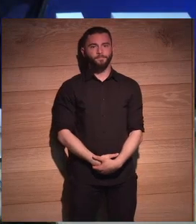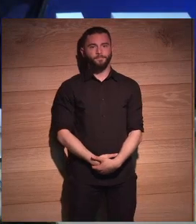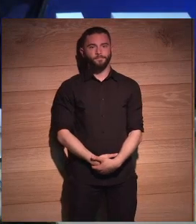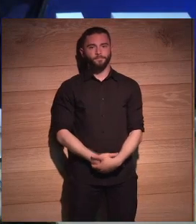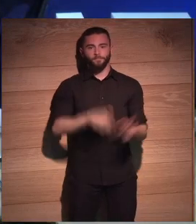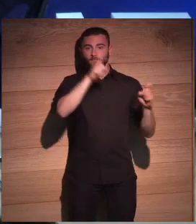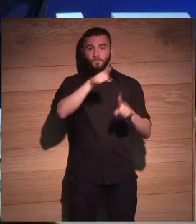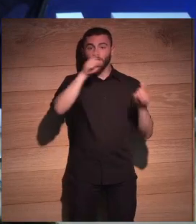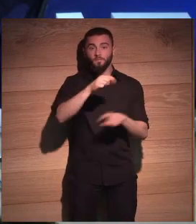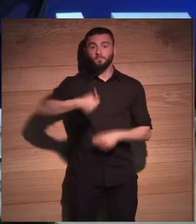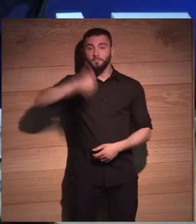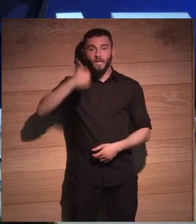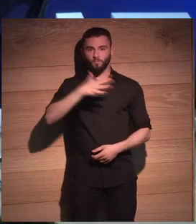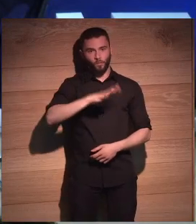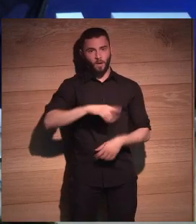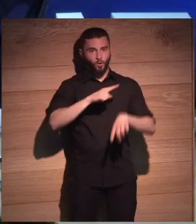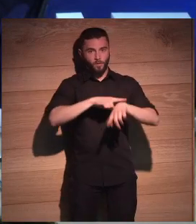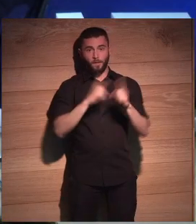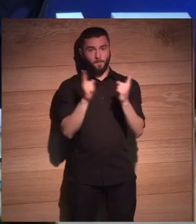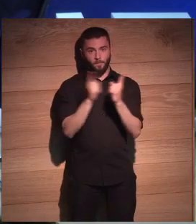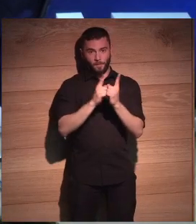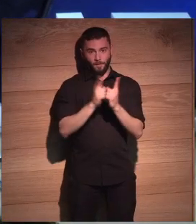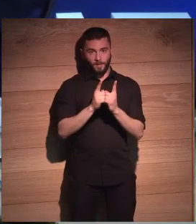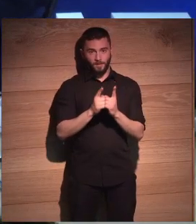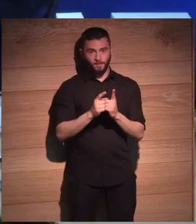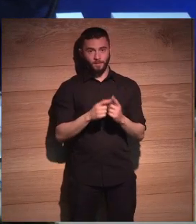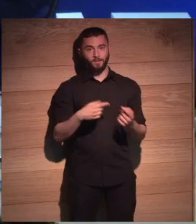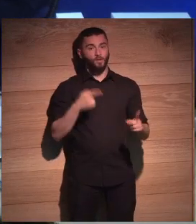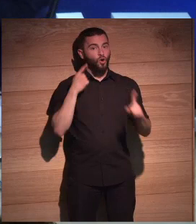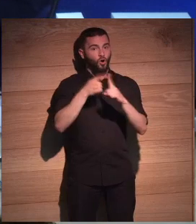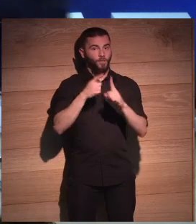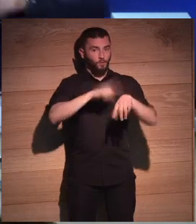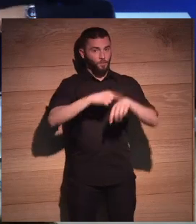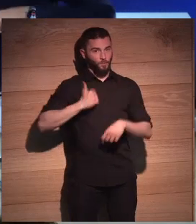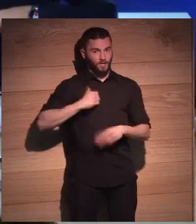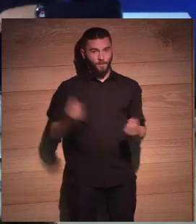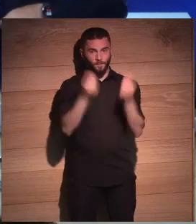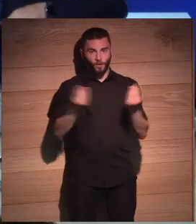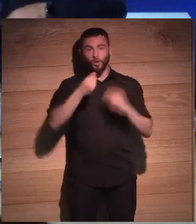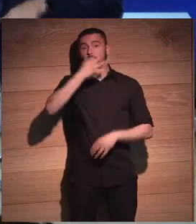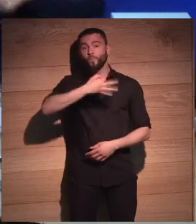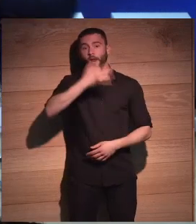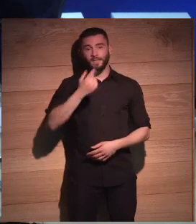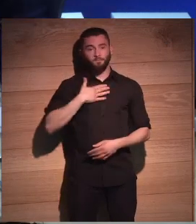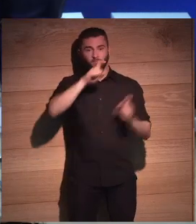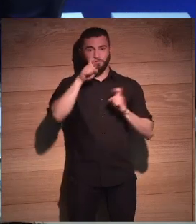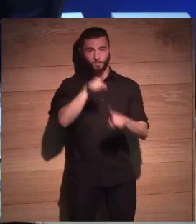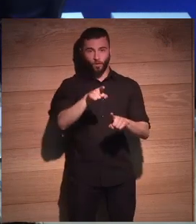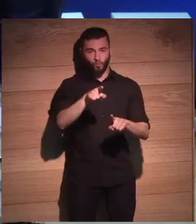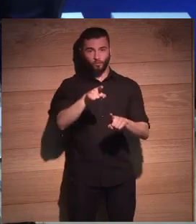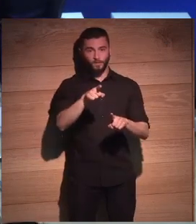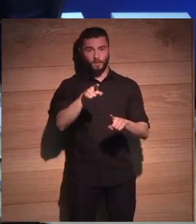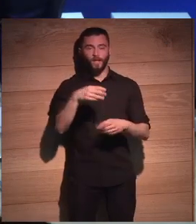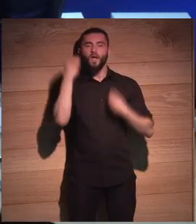¿Más preguntas? Por favor, sed breves con vuestras preguntas, así aprovechamos mejor el tiempo. Buenas tardes. Mi pregunta es,